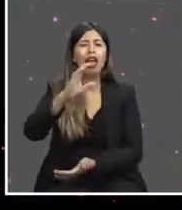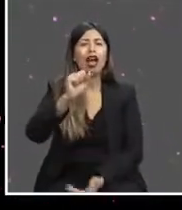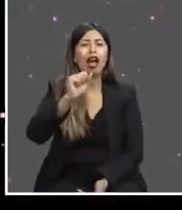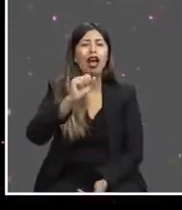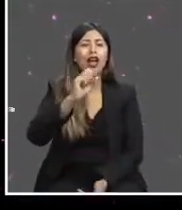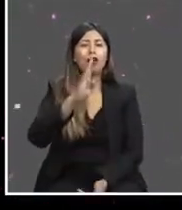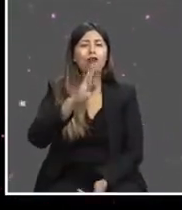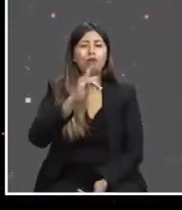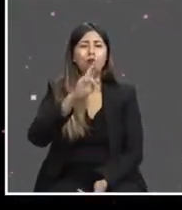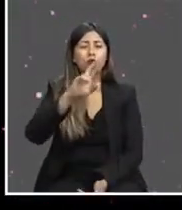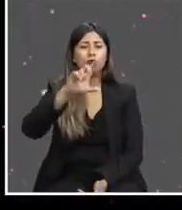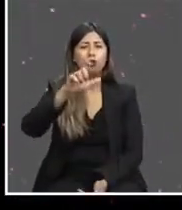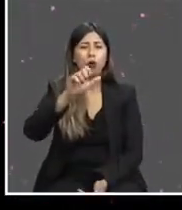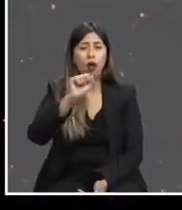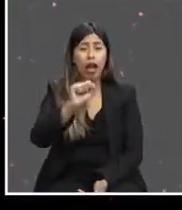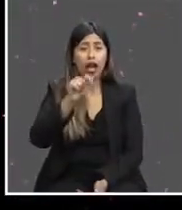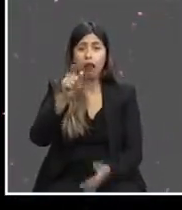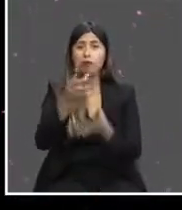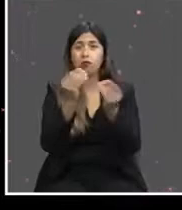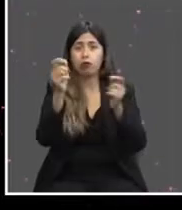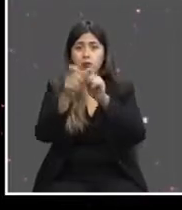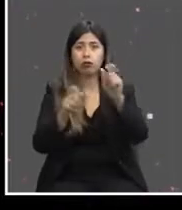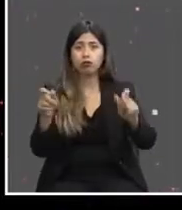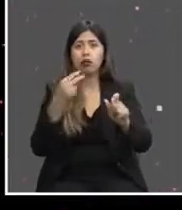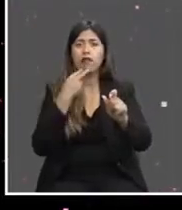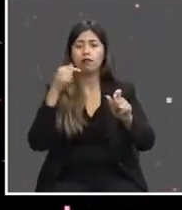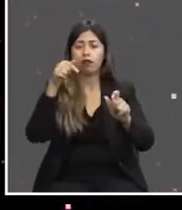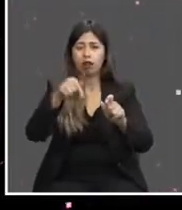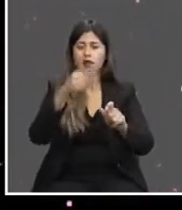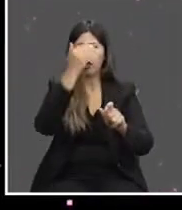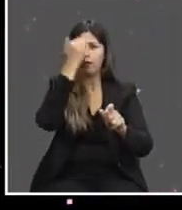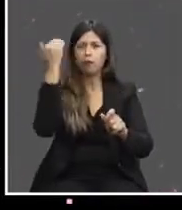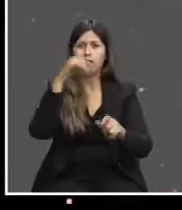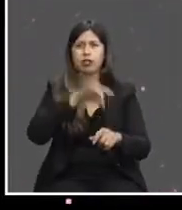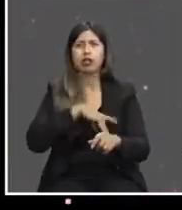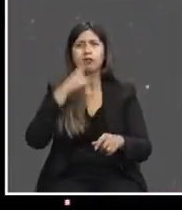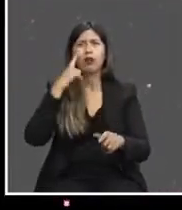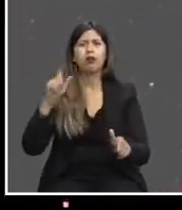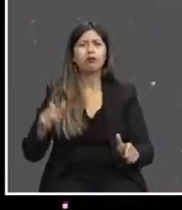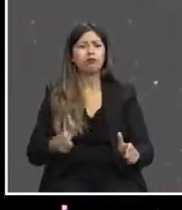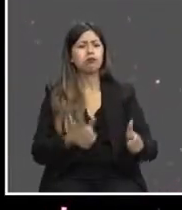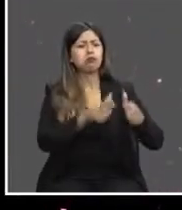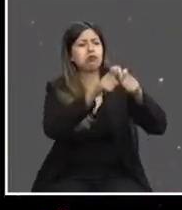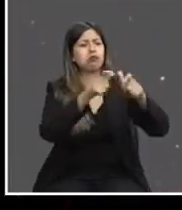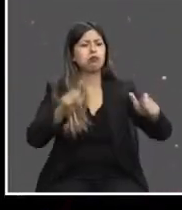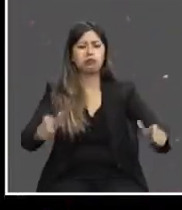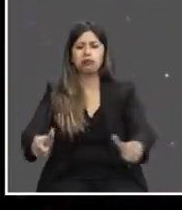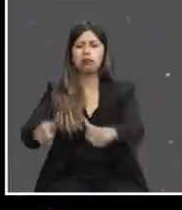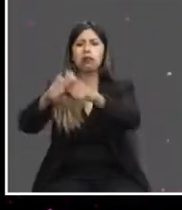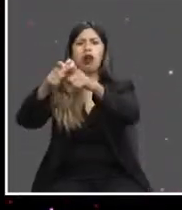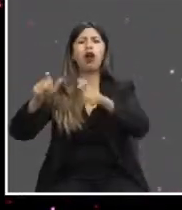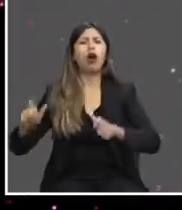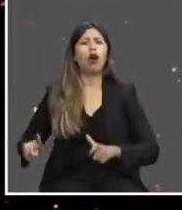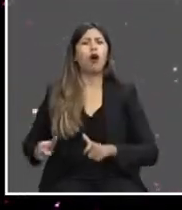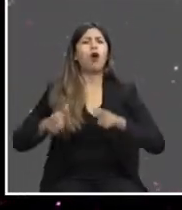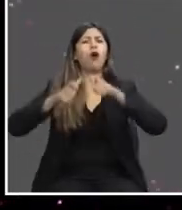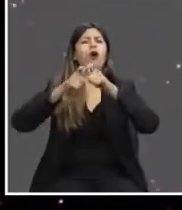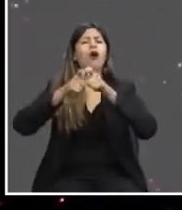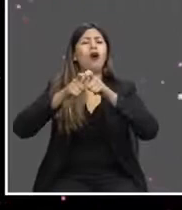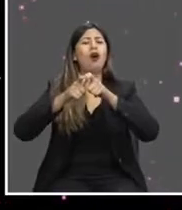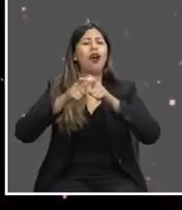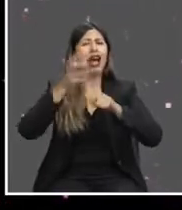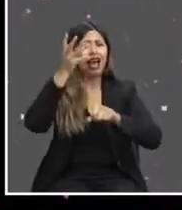Mucha gente famosa en Chile, ¿cierto? Tiene propiedades ahí. Pero si se dan cuenta, aparecen conos volcánicos alrededor. No queremos, en el fondo, que